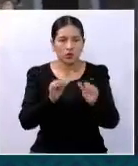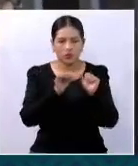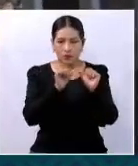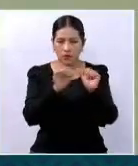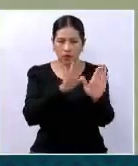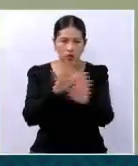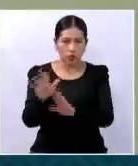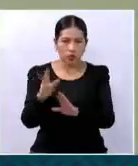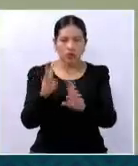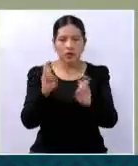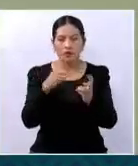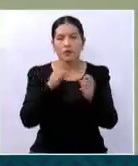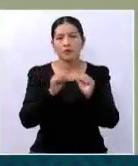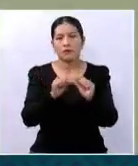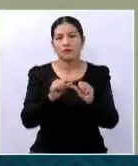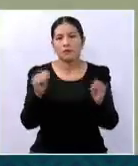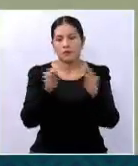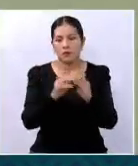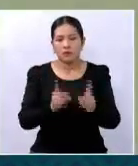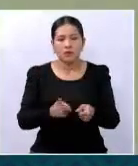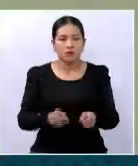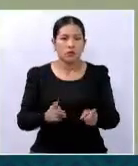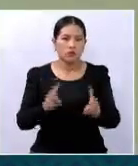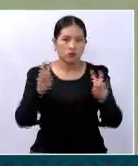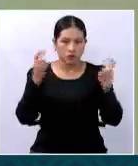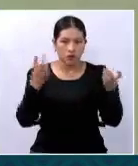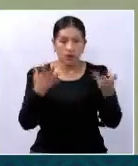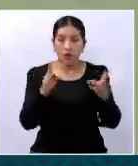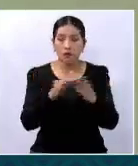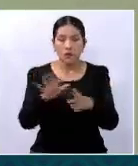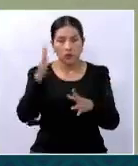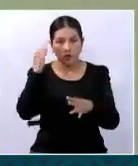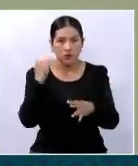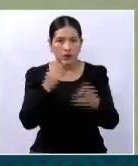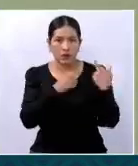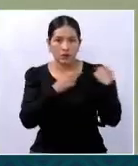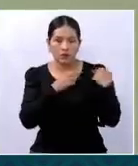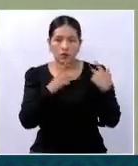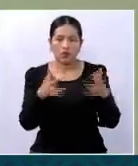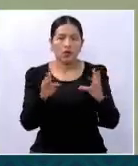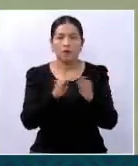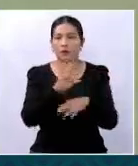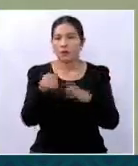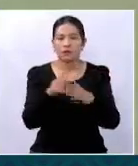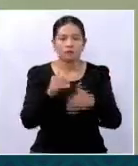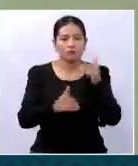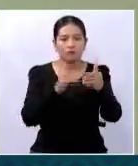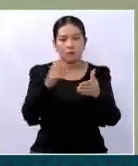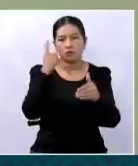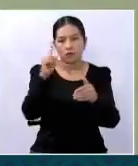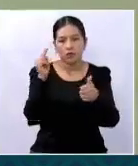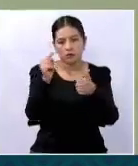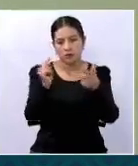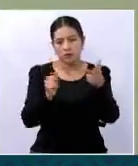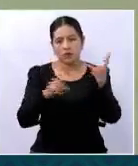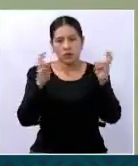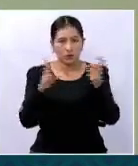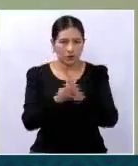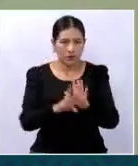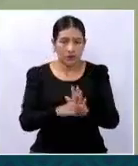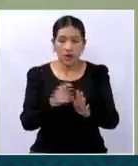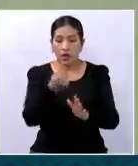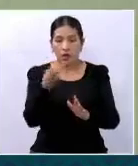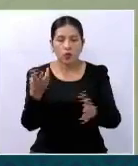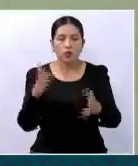un receso. En el presente caso, los cabecillas de la resistencia juvenil están siendo procesados por los siguientes delitos cometidos